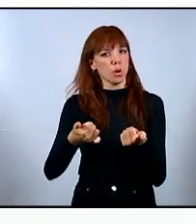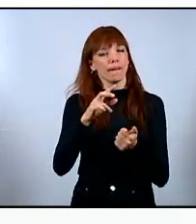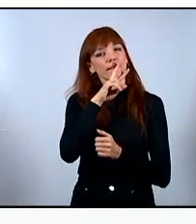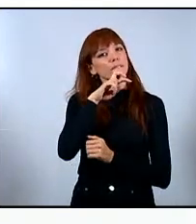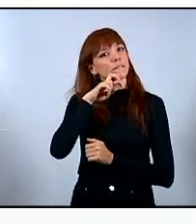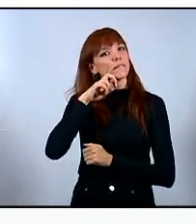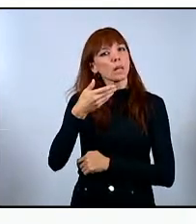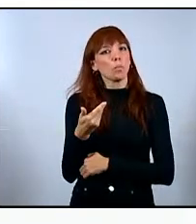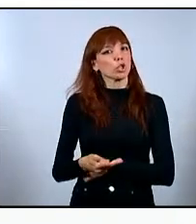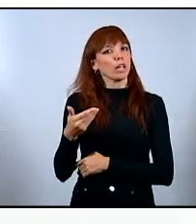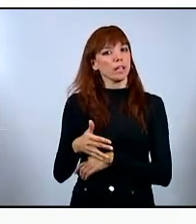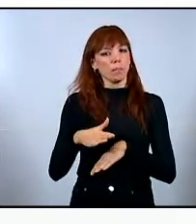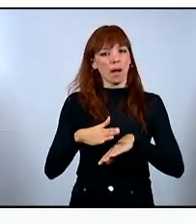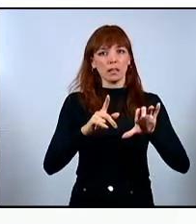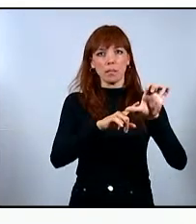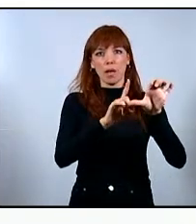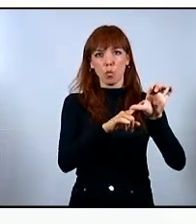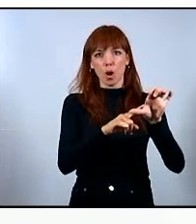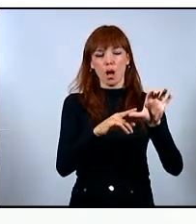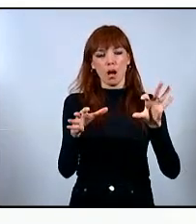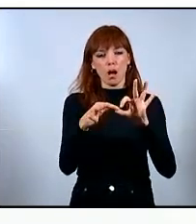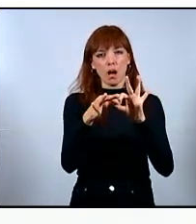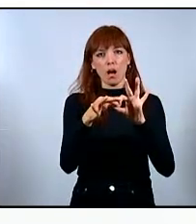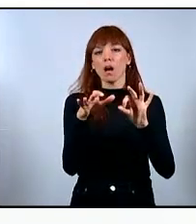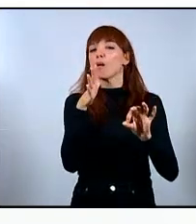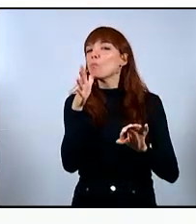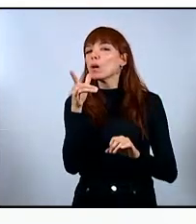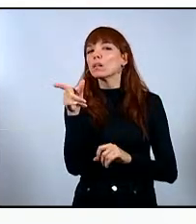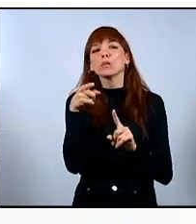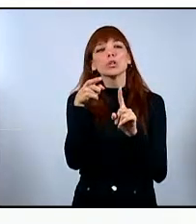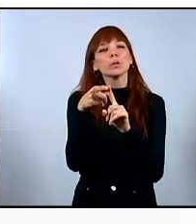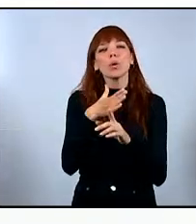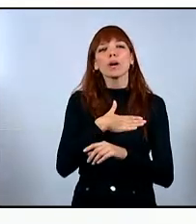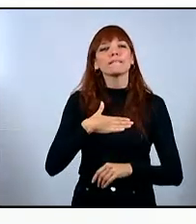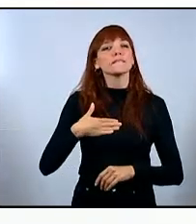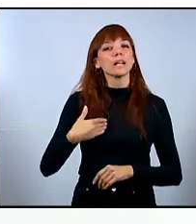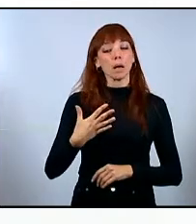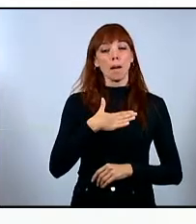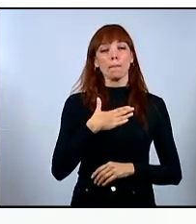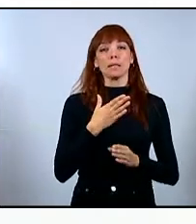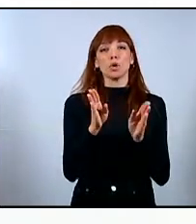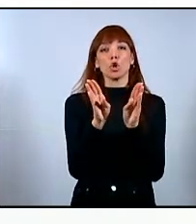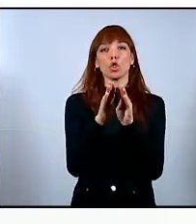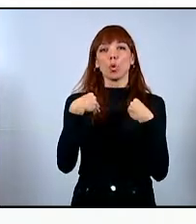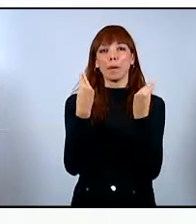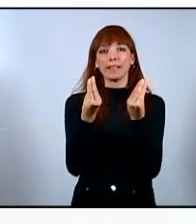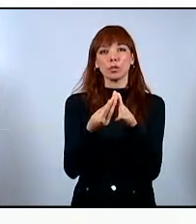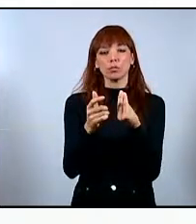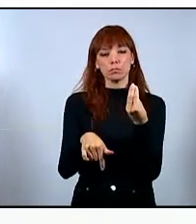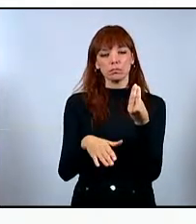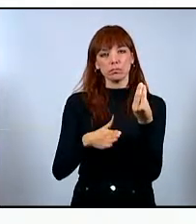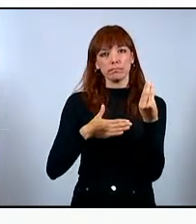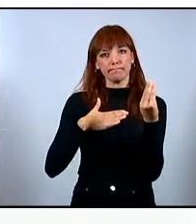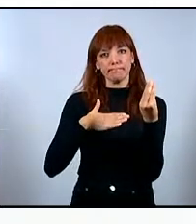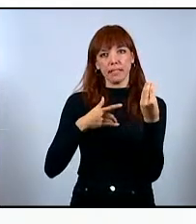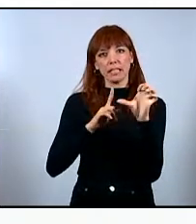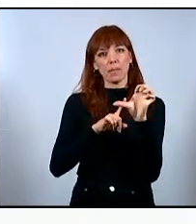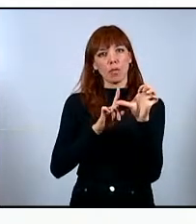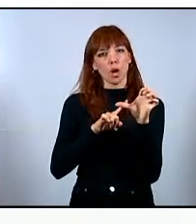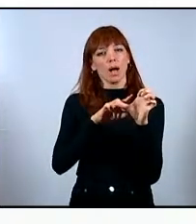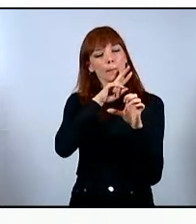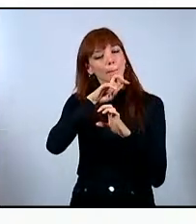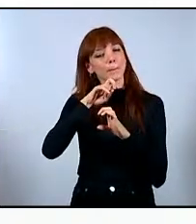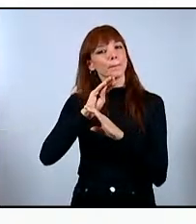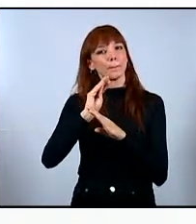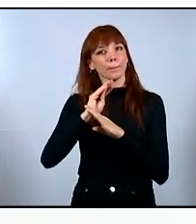para nuestra región y se trata de salvaguardar el patrimonio documental extremeño y hacer posible el